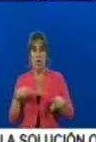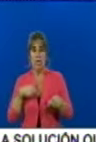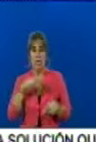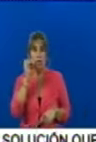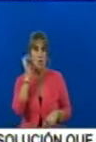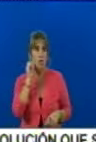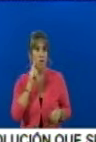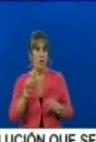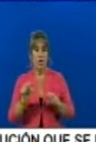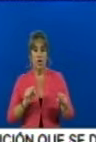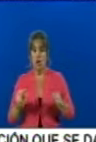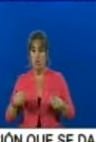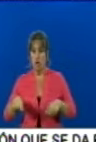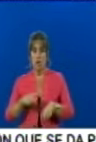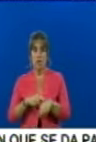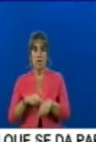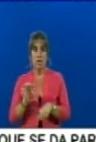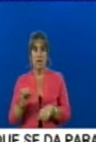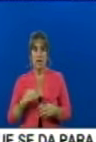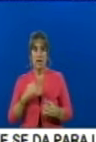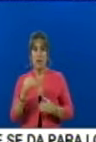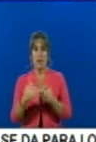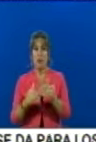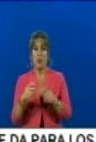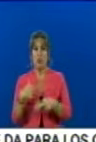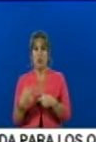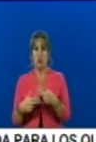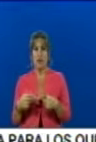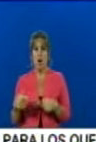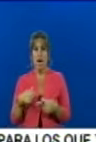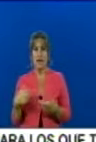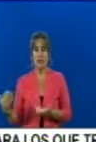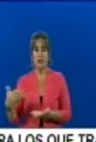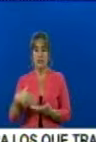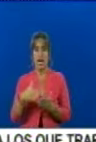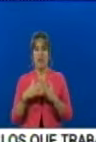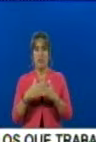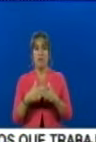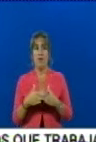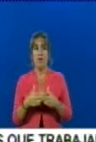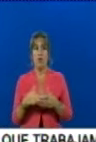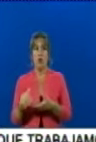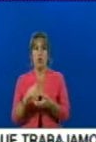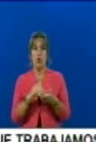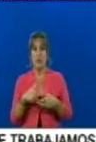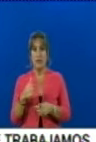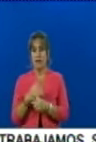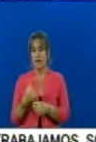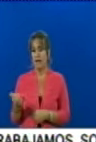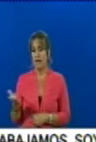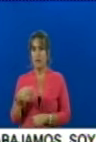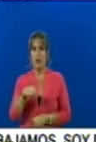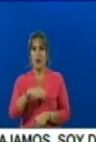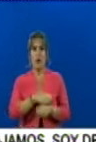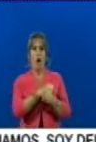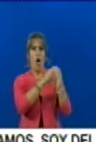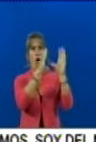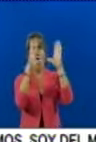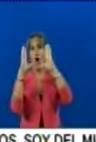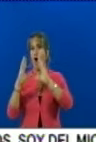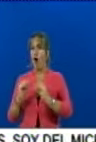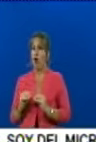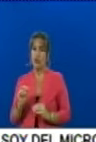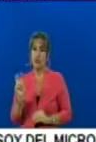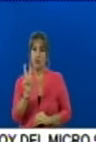Yamirka rectoriza en tiempo real los procesos que se realizan en el recinto portuario. Los compañeros que laboran aquí laboran 24 horas, son